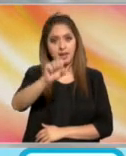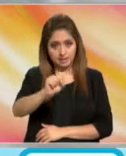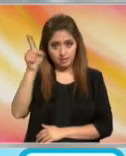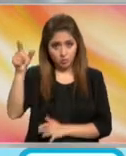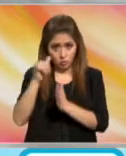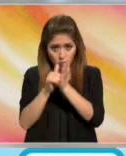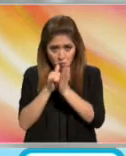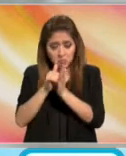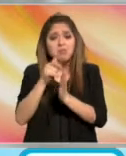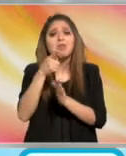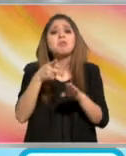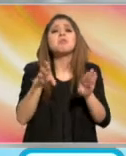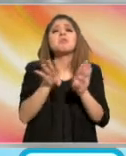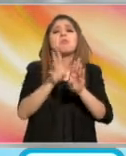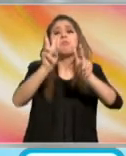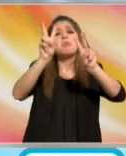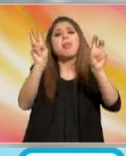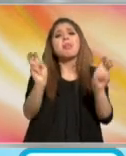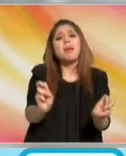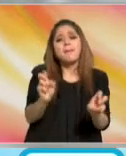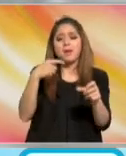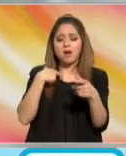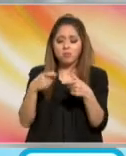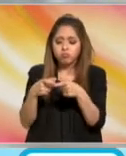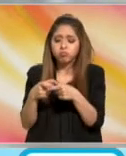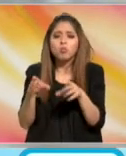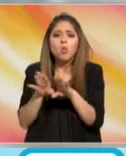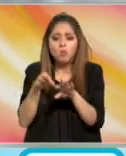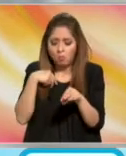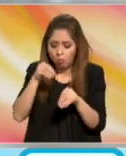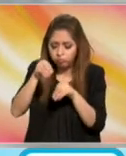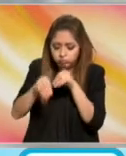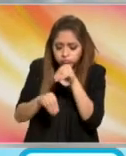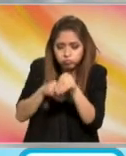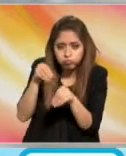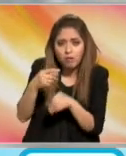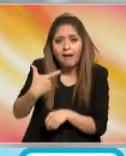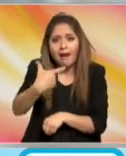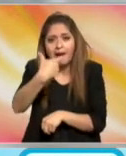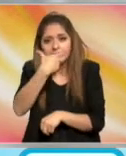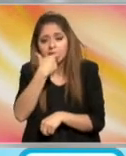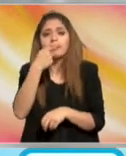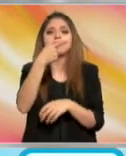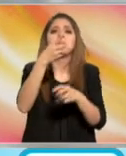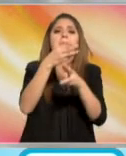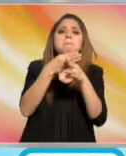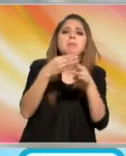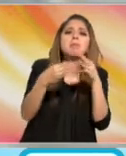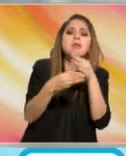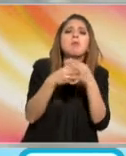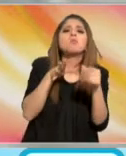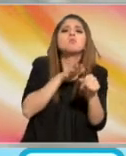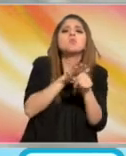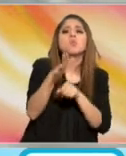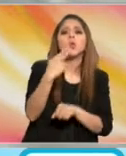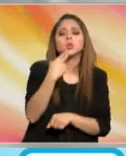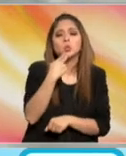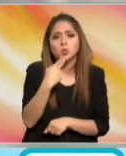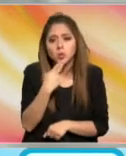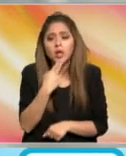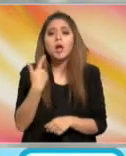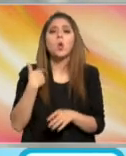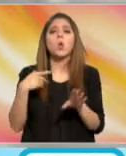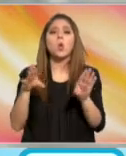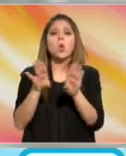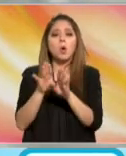muy bien. Y entonces va dando el tutorial de cómo decorar, qué material comprar, cómo ponerle los ojos. Y Oye, eso, pero